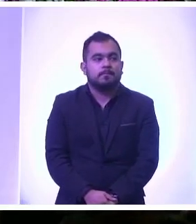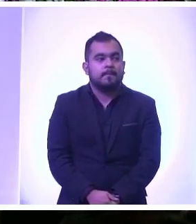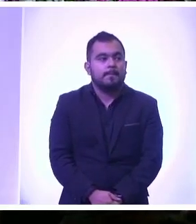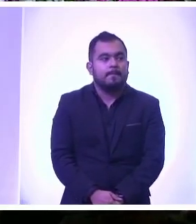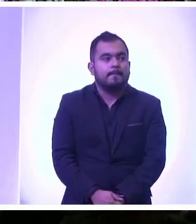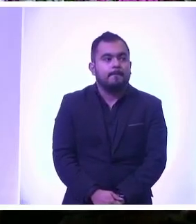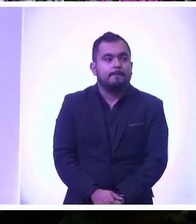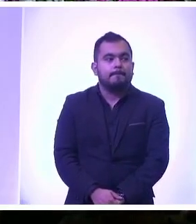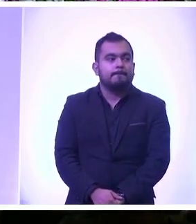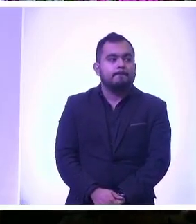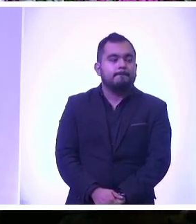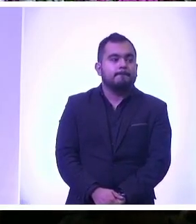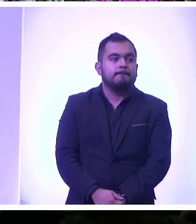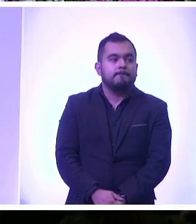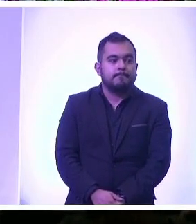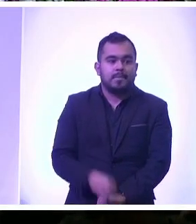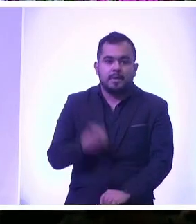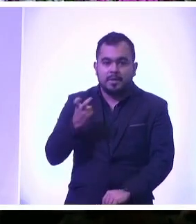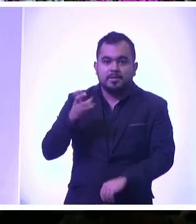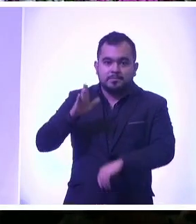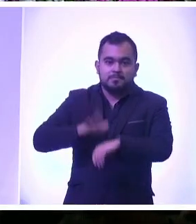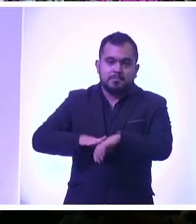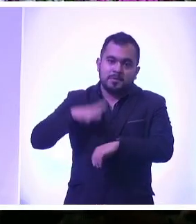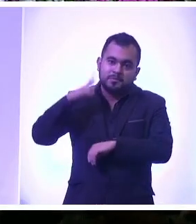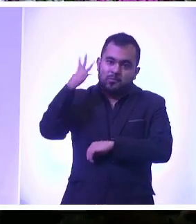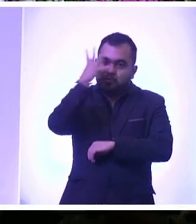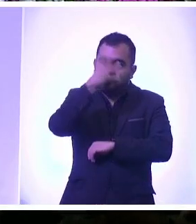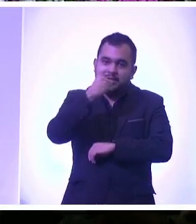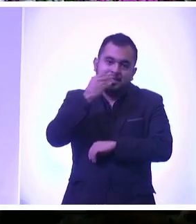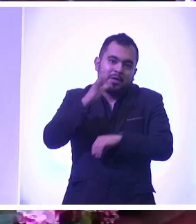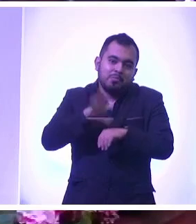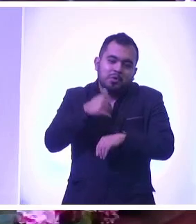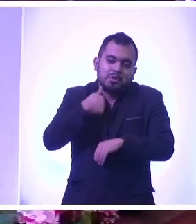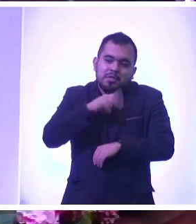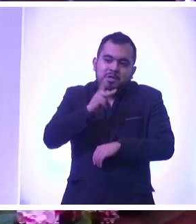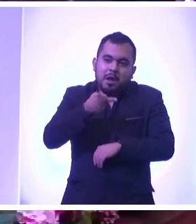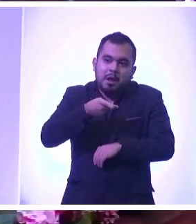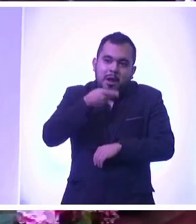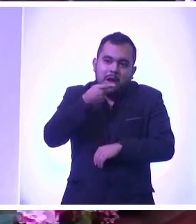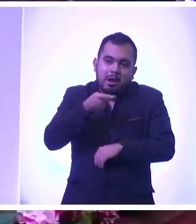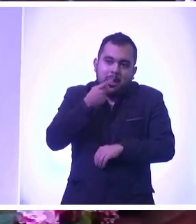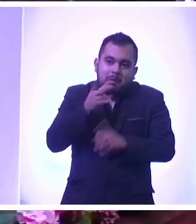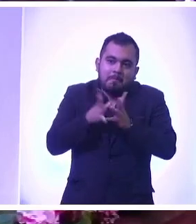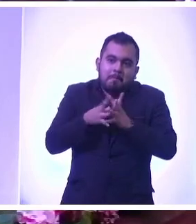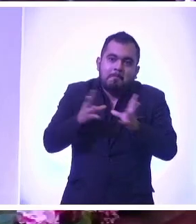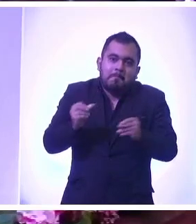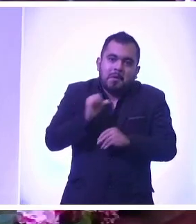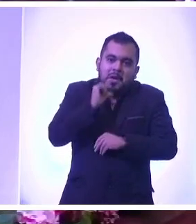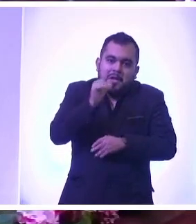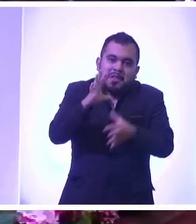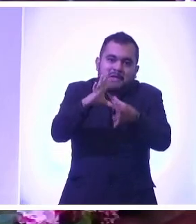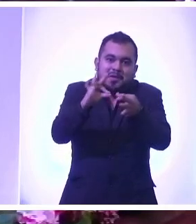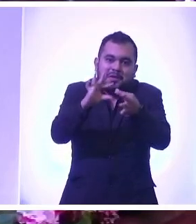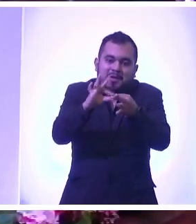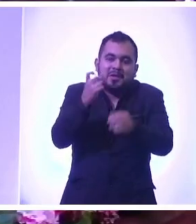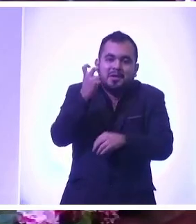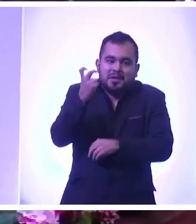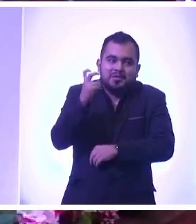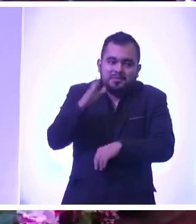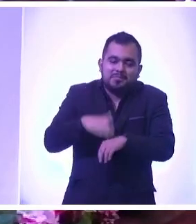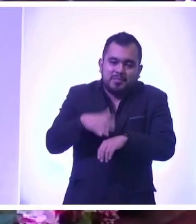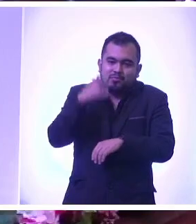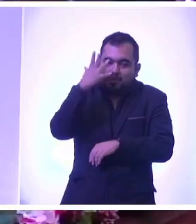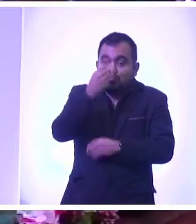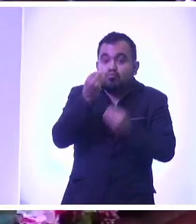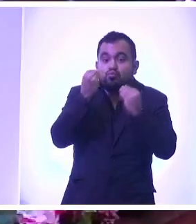favor Esa es la más bonita Porque es cuando ya no tengo nada que decir eh es es ese es el esa es más bonita pero